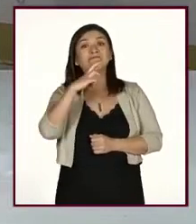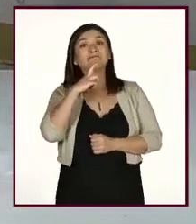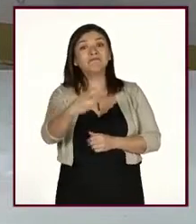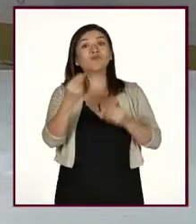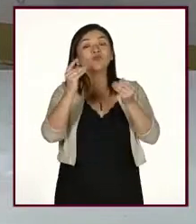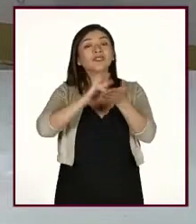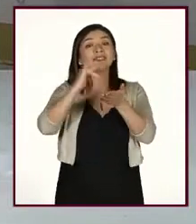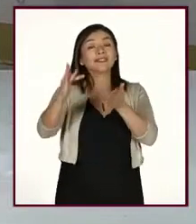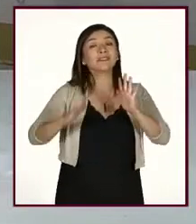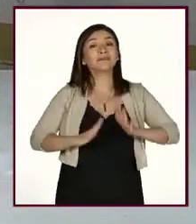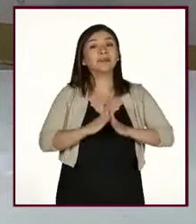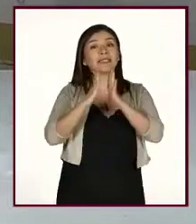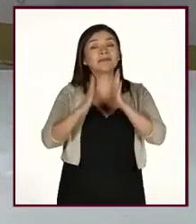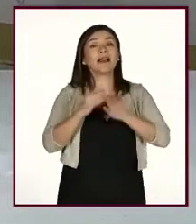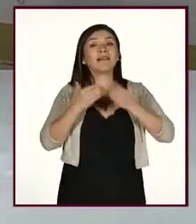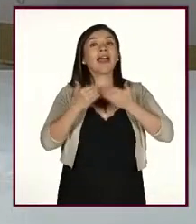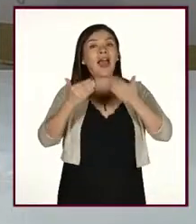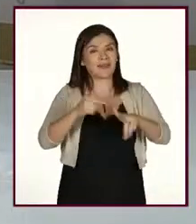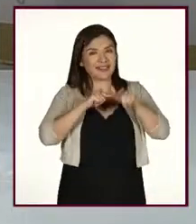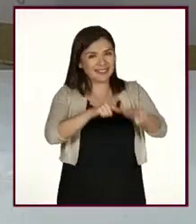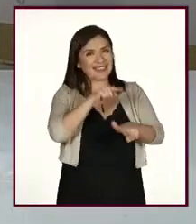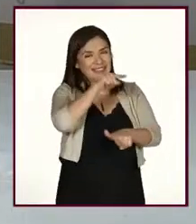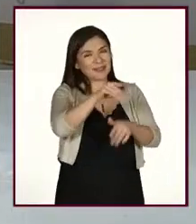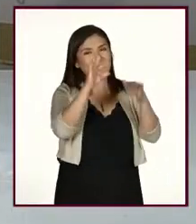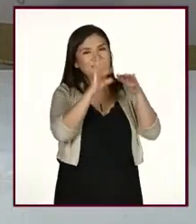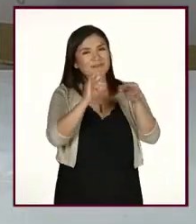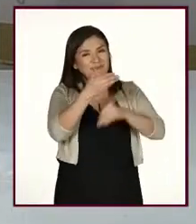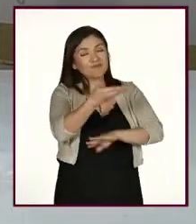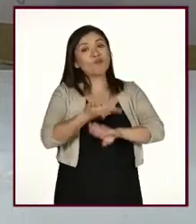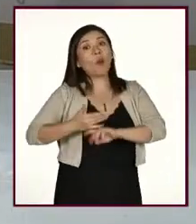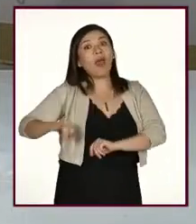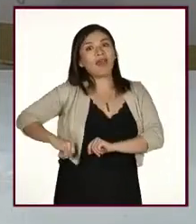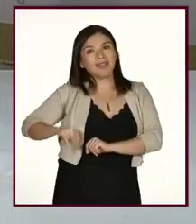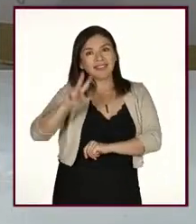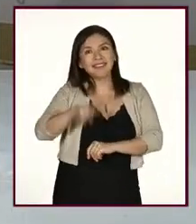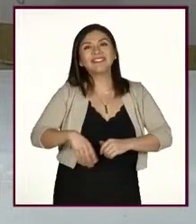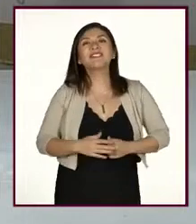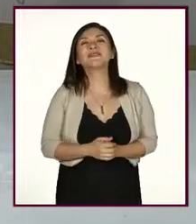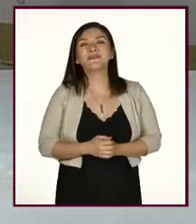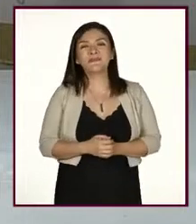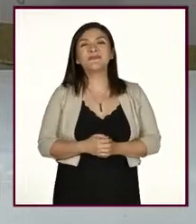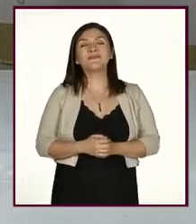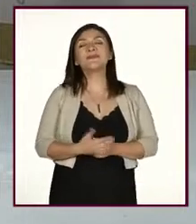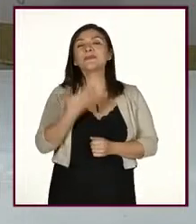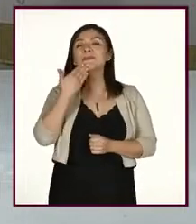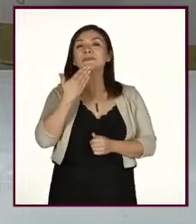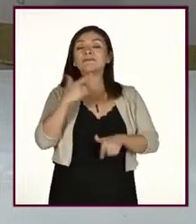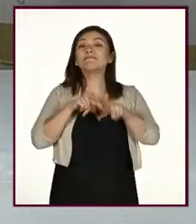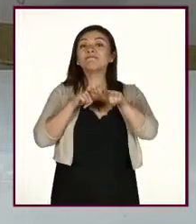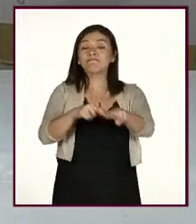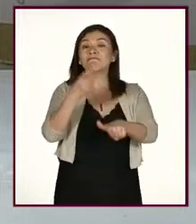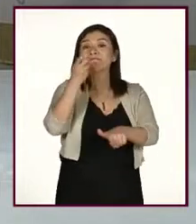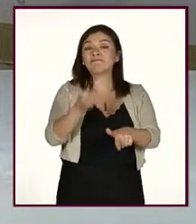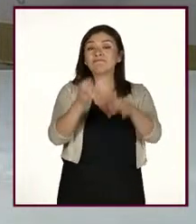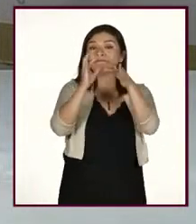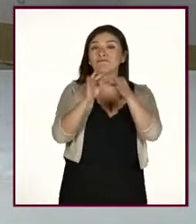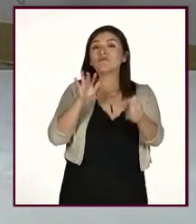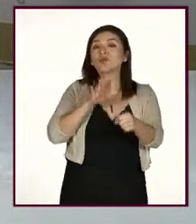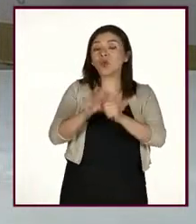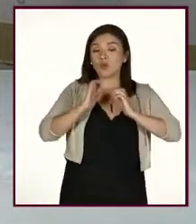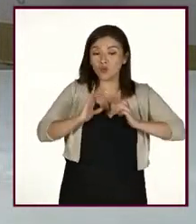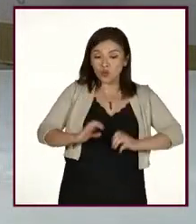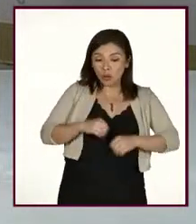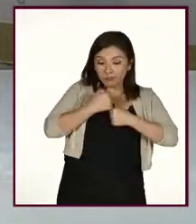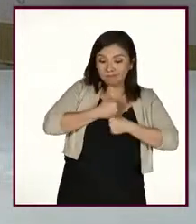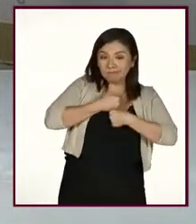por su participación y vamos a retomar su exposición, doctor. Qué interesante. Okay. Bueno, y continuando con esta parte de estas manifestaciones, pues